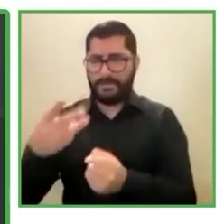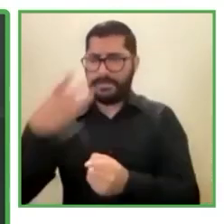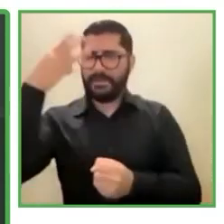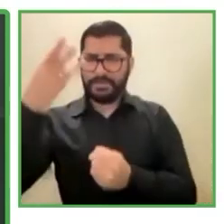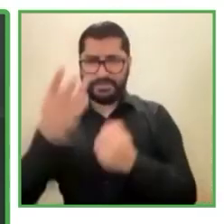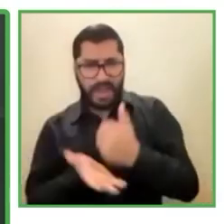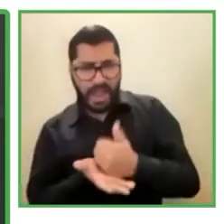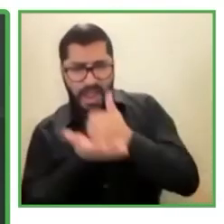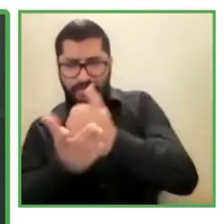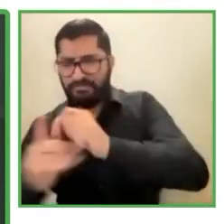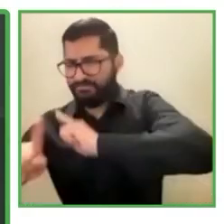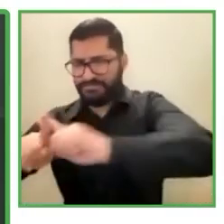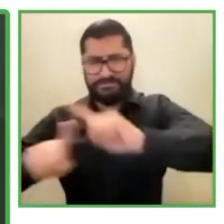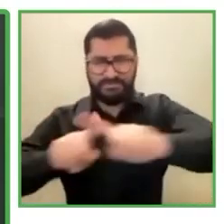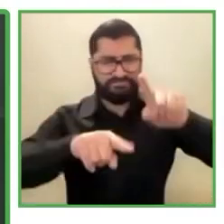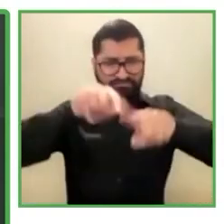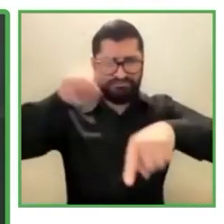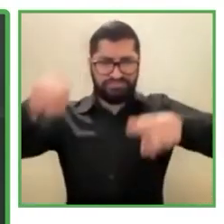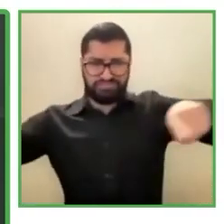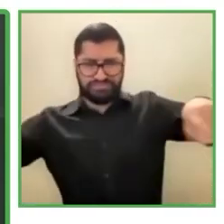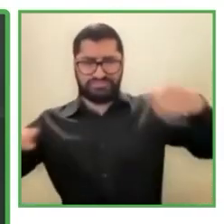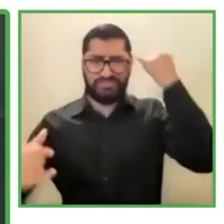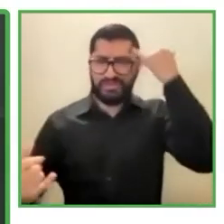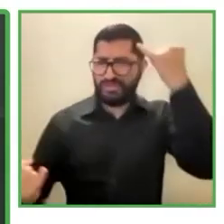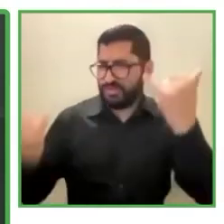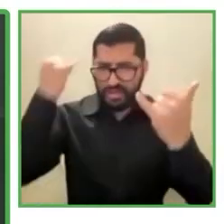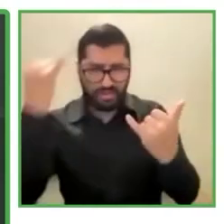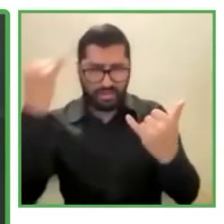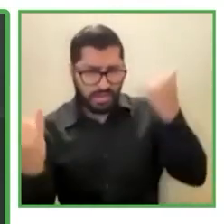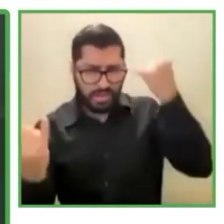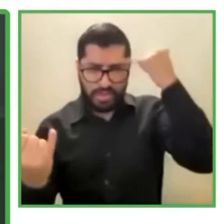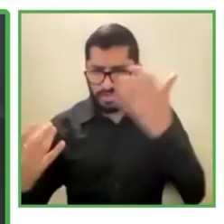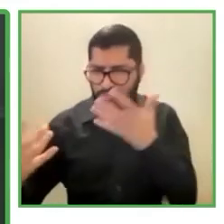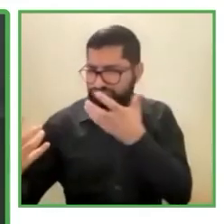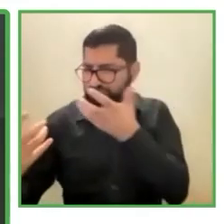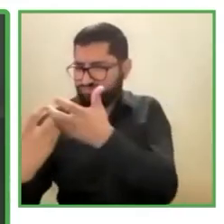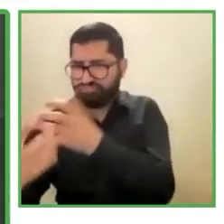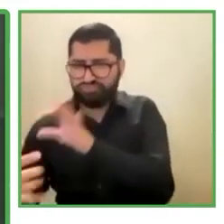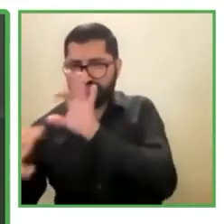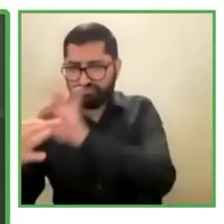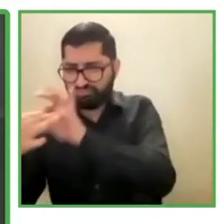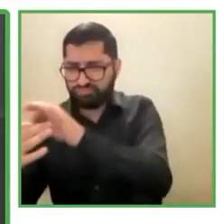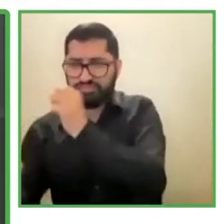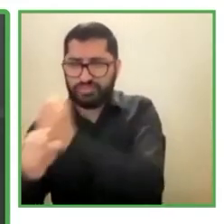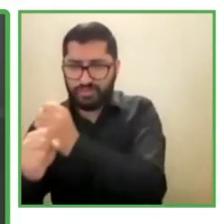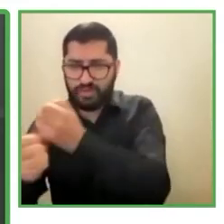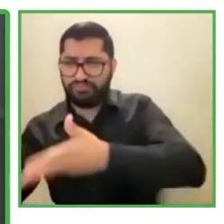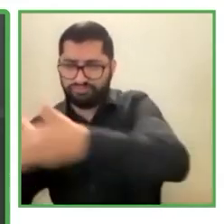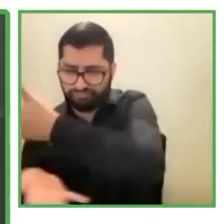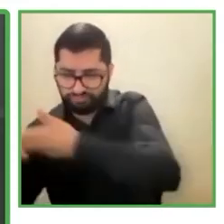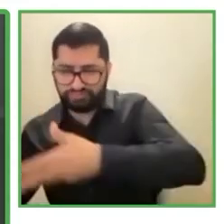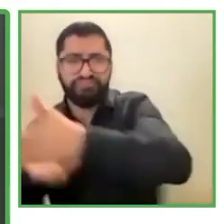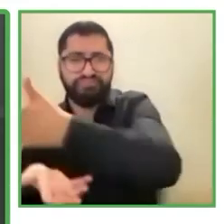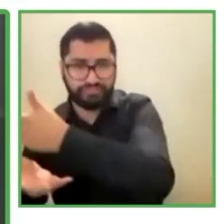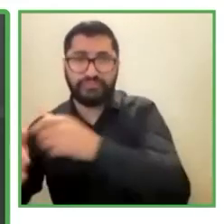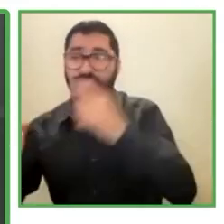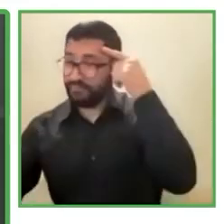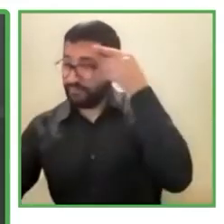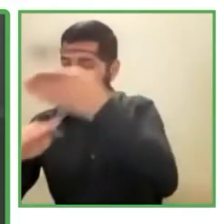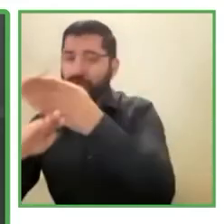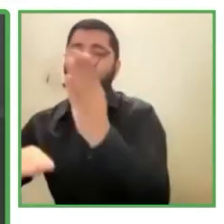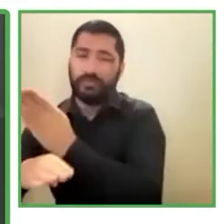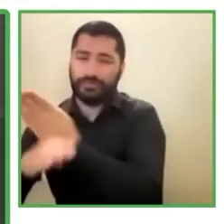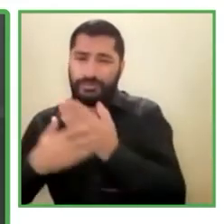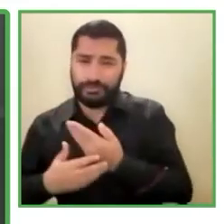gremios empresariales para que desarrollen redes de empresas inclusivas. Continuamos colaborando con la cooperación técnica que